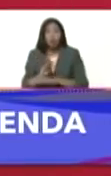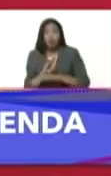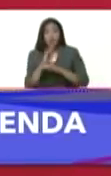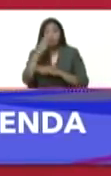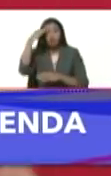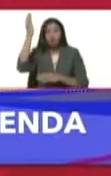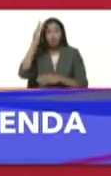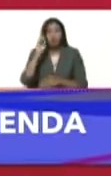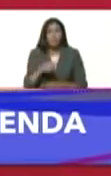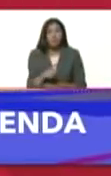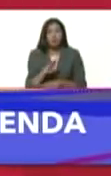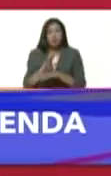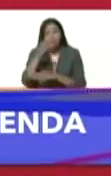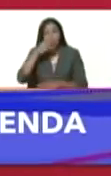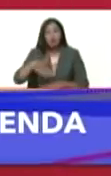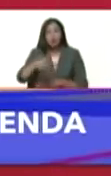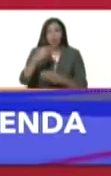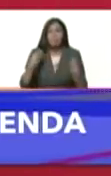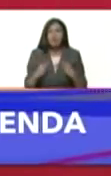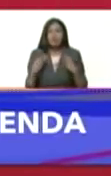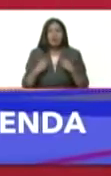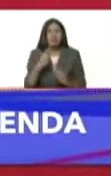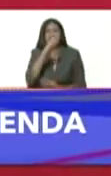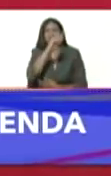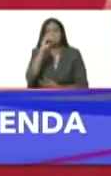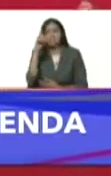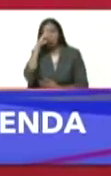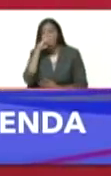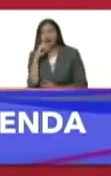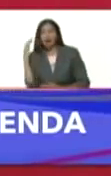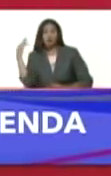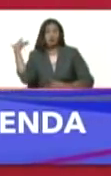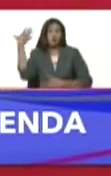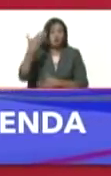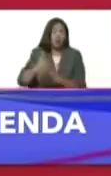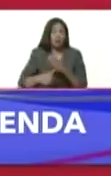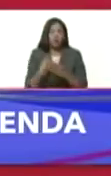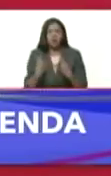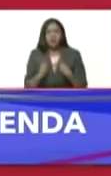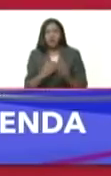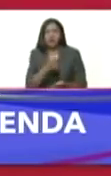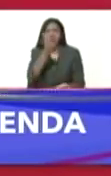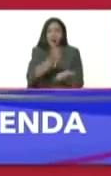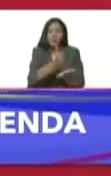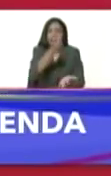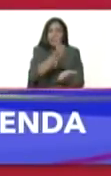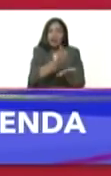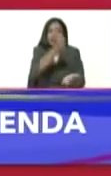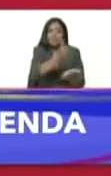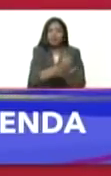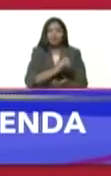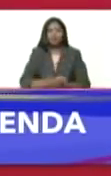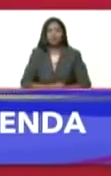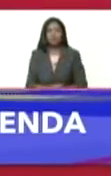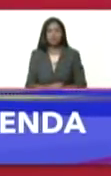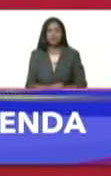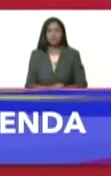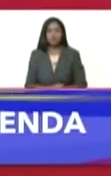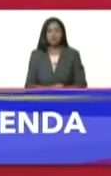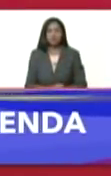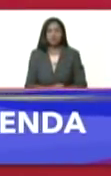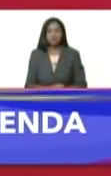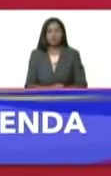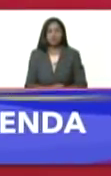Dios y la protección del pueblo viviré 100 años o más. Amén, amén, amén. Y con